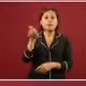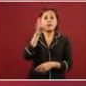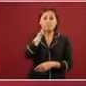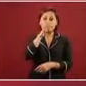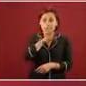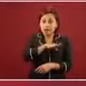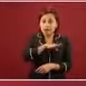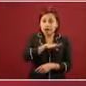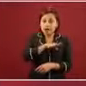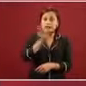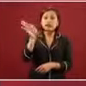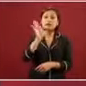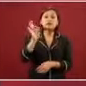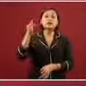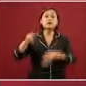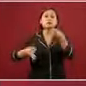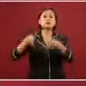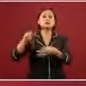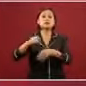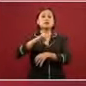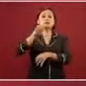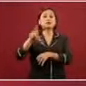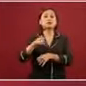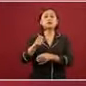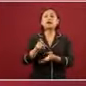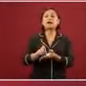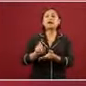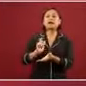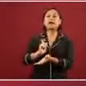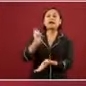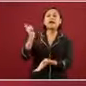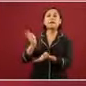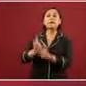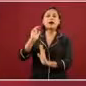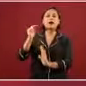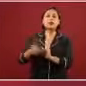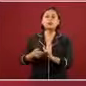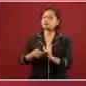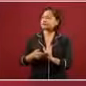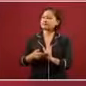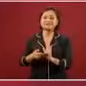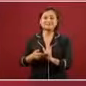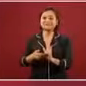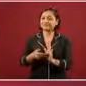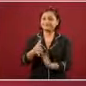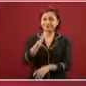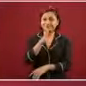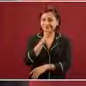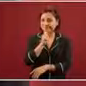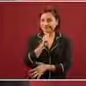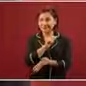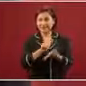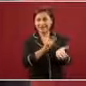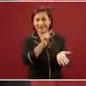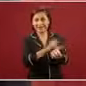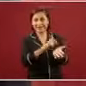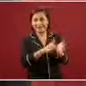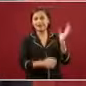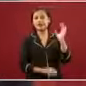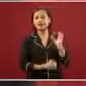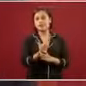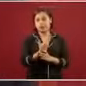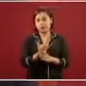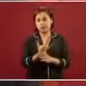Entonces queremos informar a todos de que estas prácticas ya no se permiten,